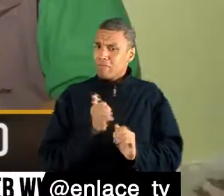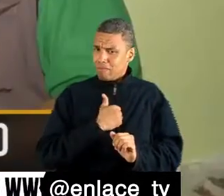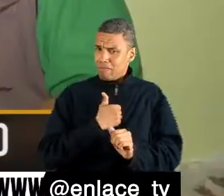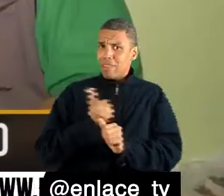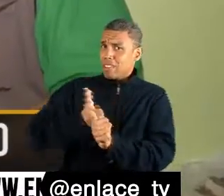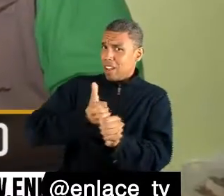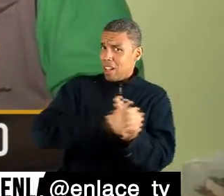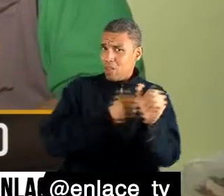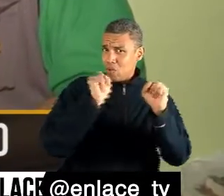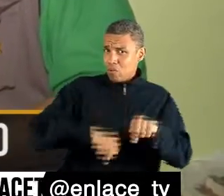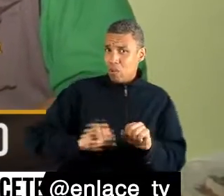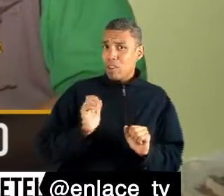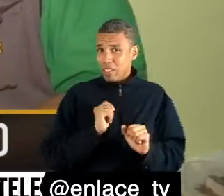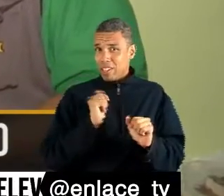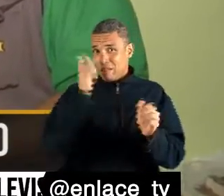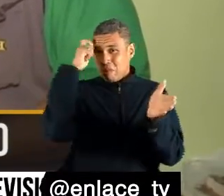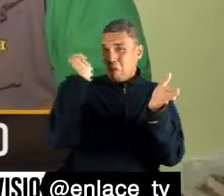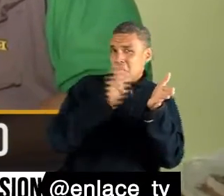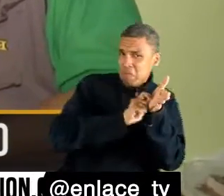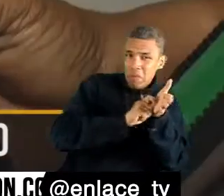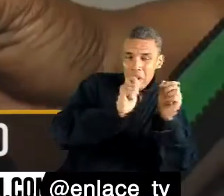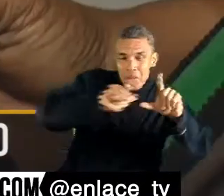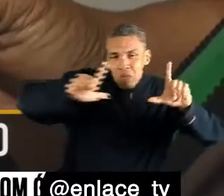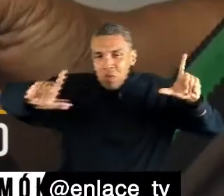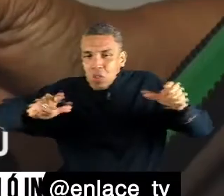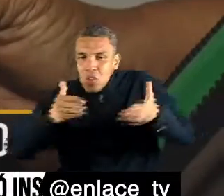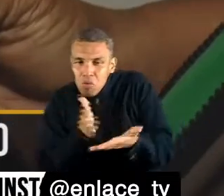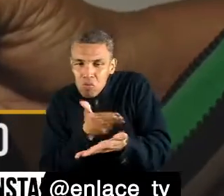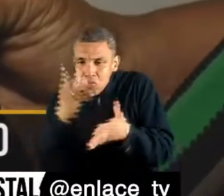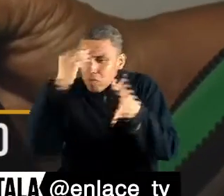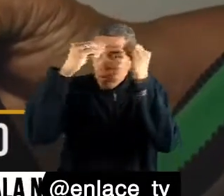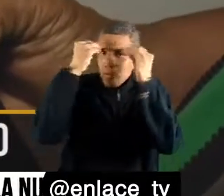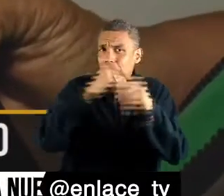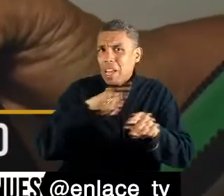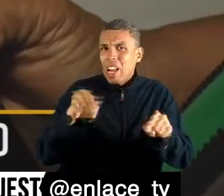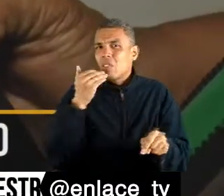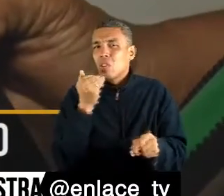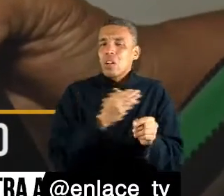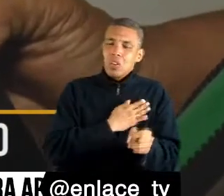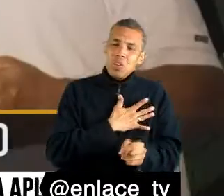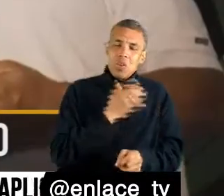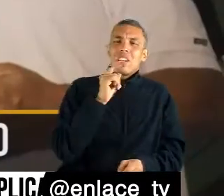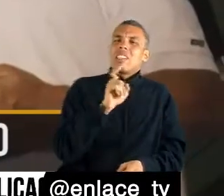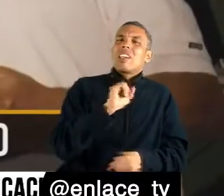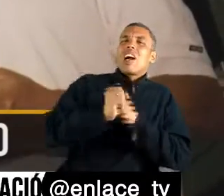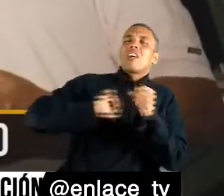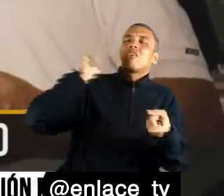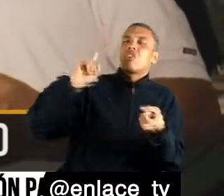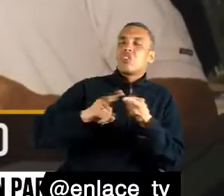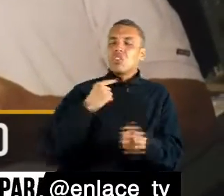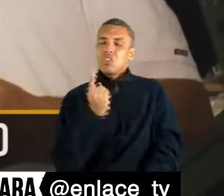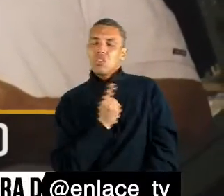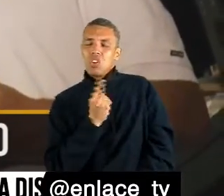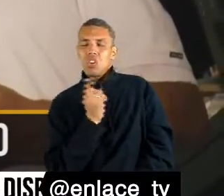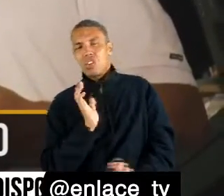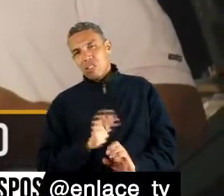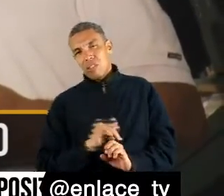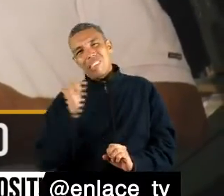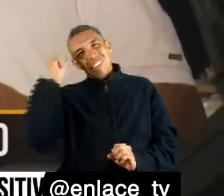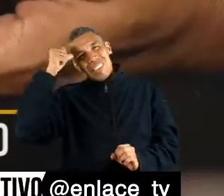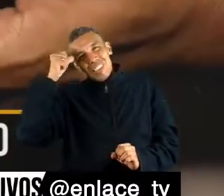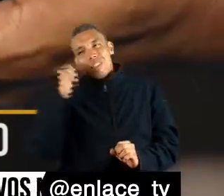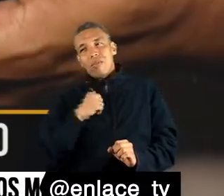casa. Para el docente barranqueño hay obras de Gabo que se destacan más que otras, como 100 años de soledad y El otoño del patriarca, pero recuerda que la labor periodística de